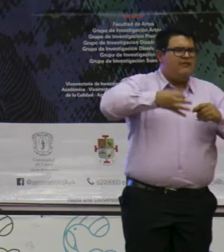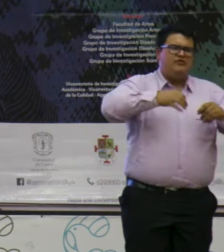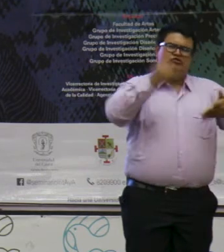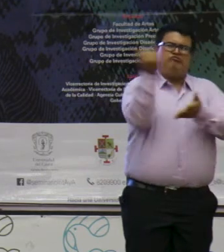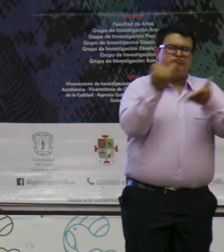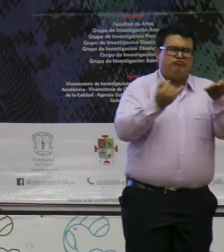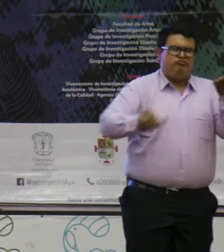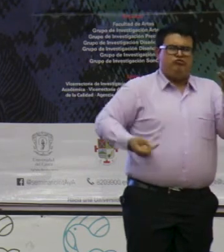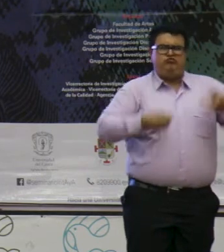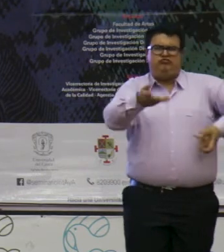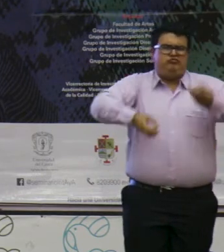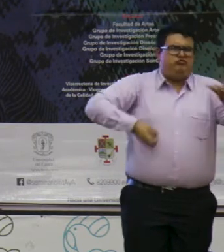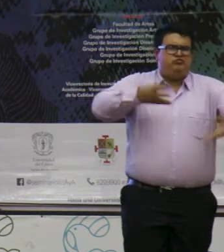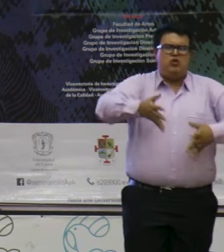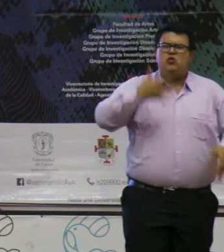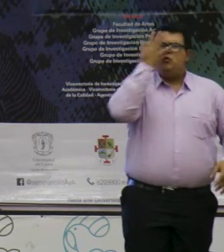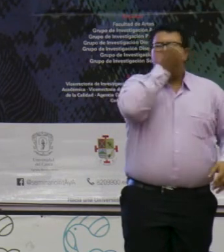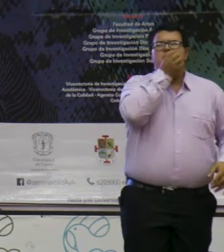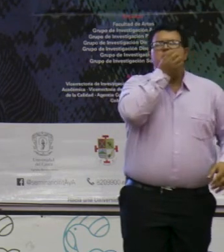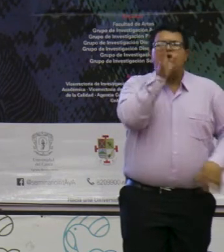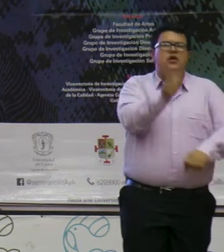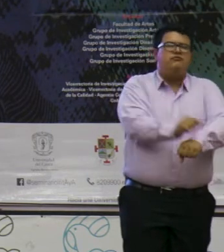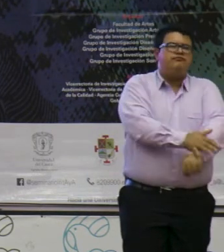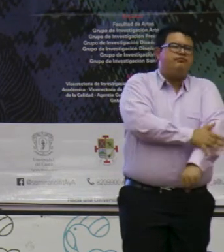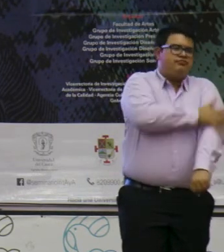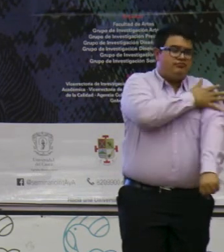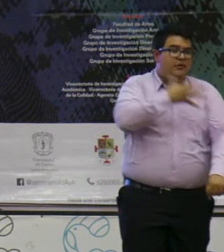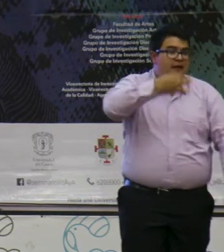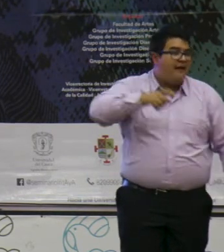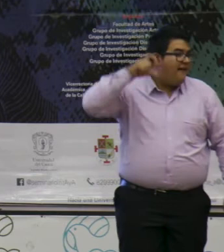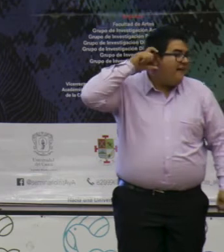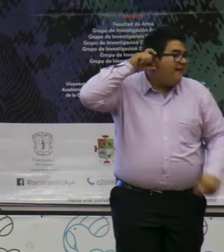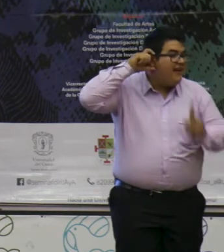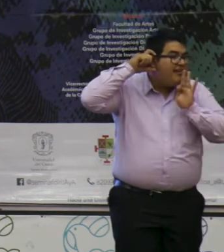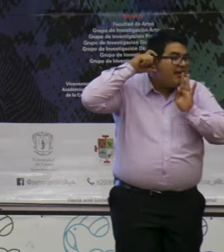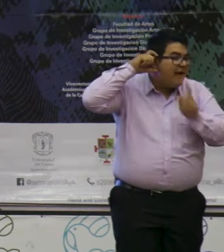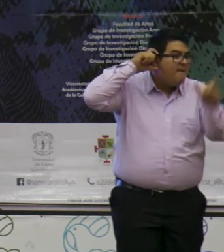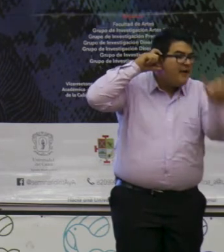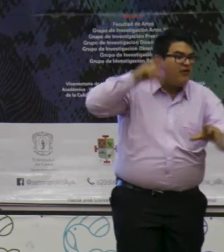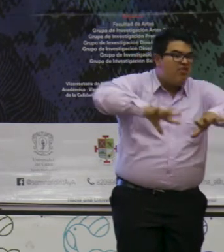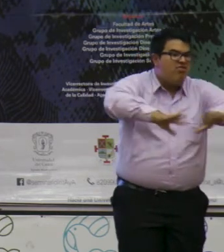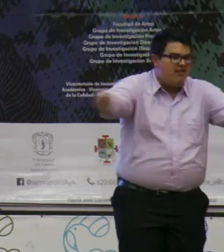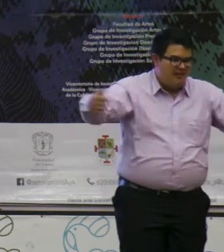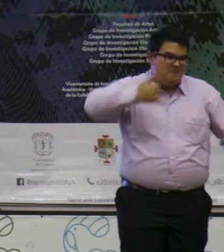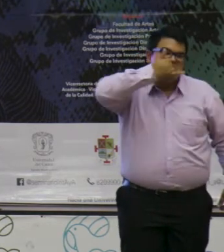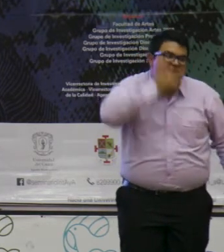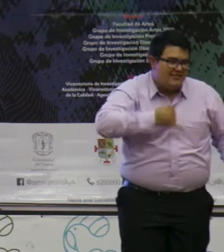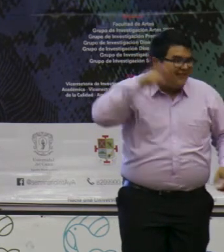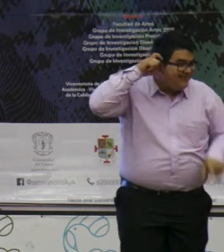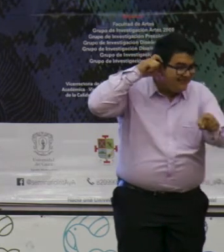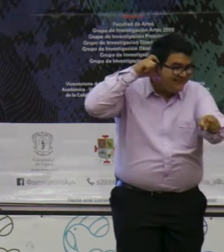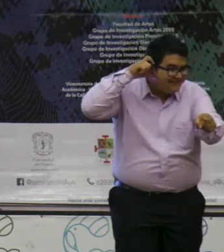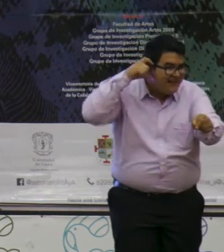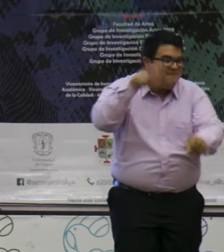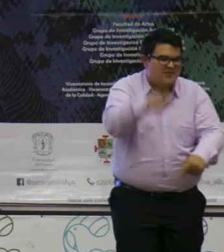además bellísimas, toneladas de ilustración. Esta oreja, mis queridos, es la oreja de un criminal. Esa orejita que ven ahí. Es decir,